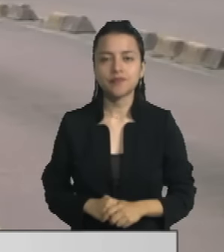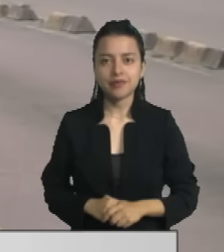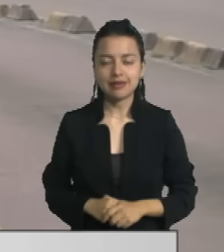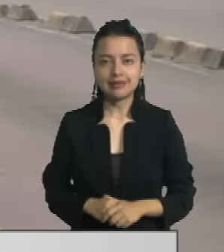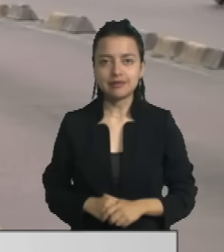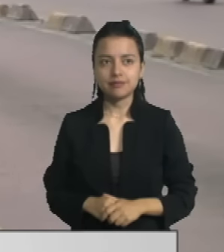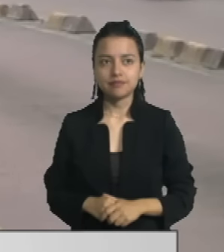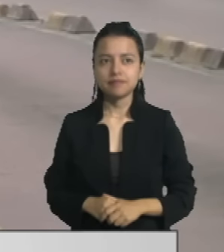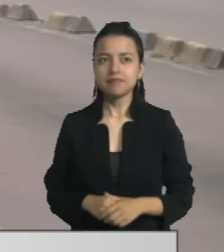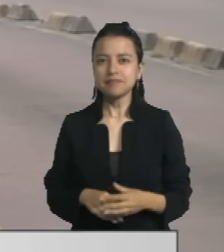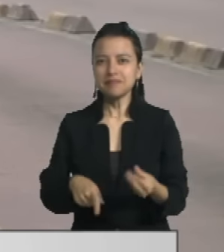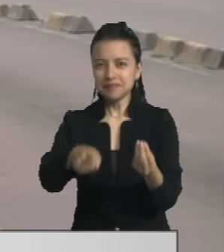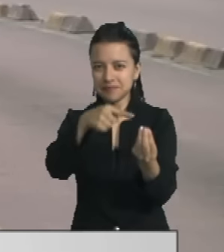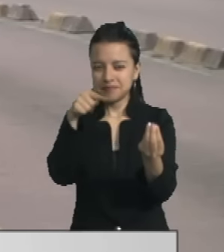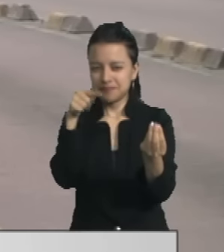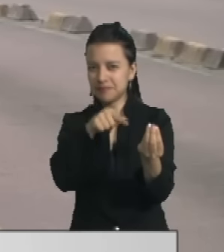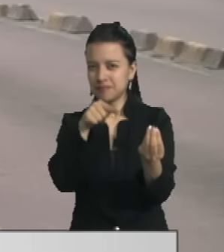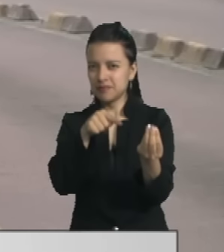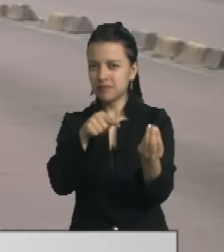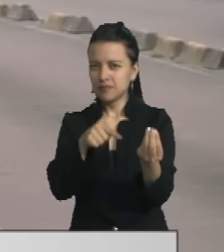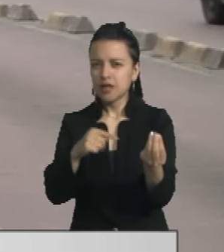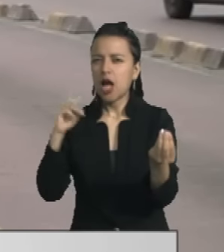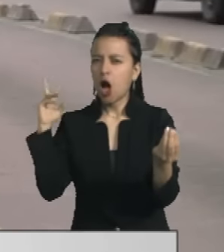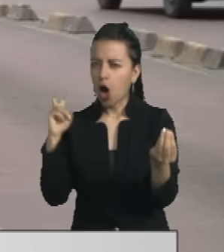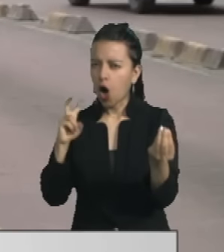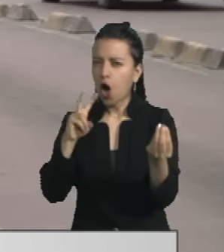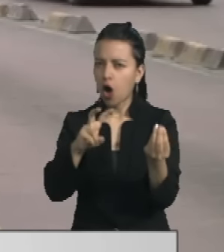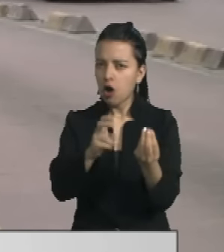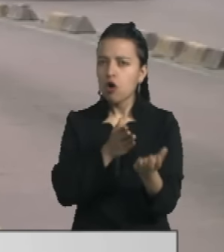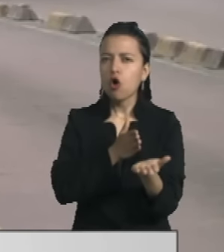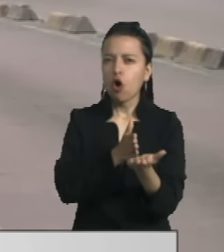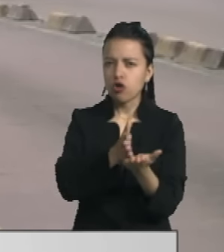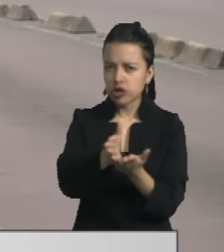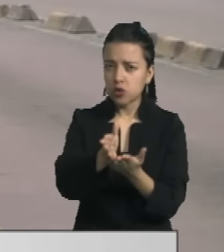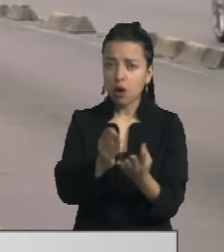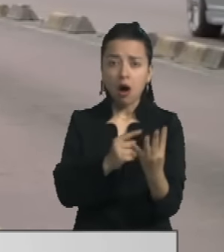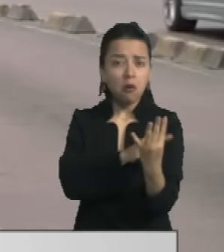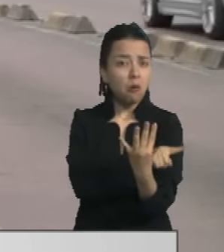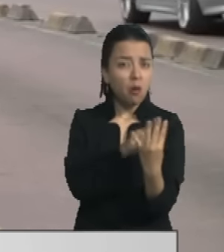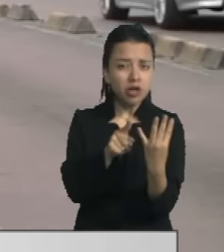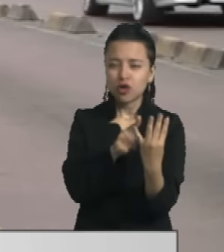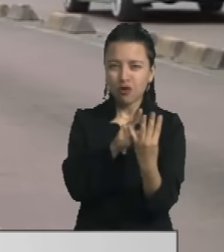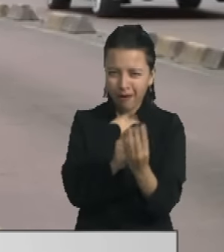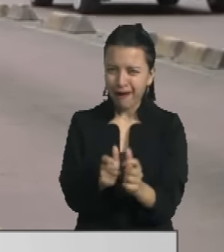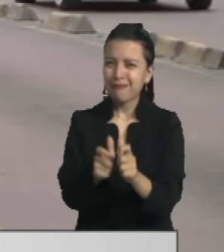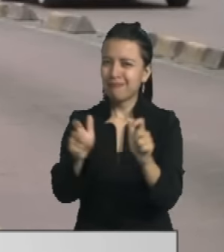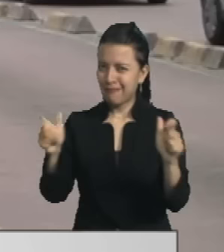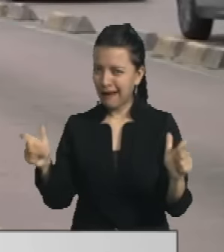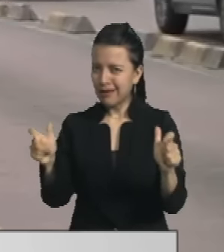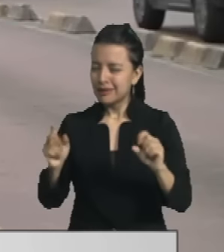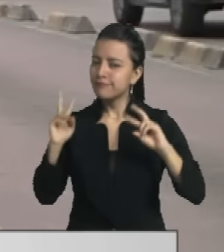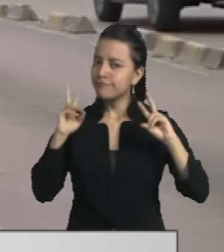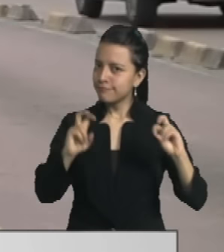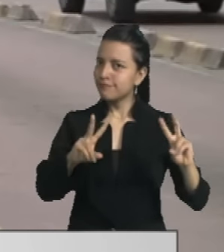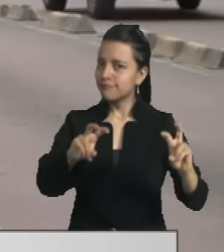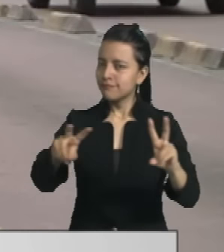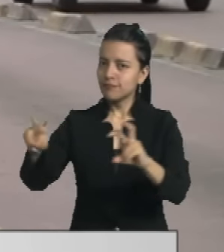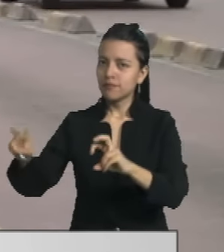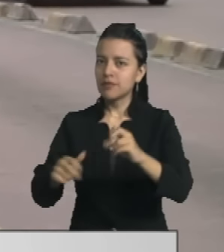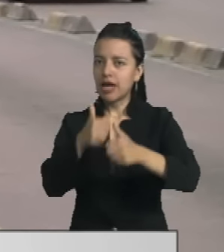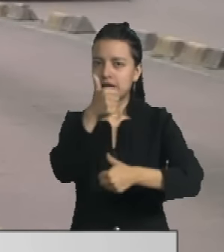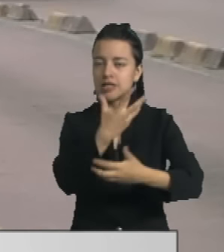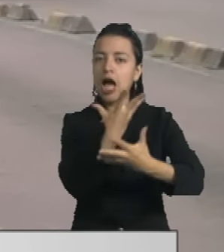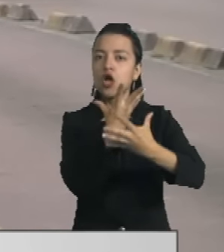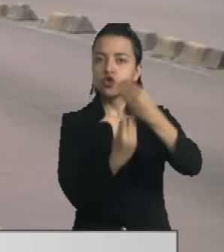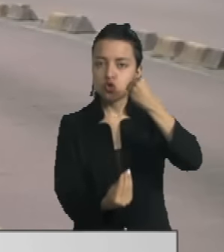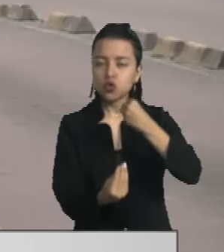frente a este caso las autoridades siguen las investigaciones teniendo en cuenta que habría más integrantes pertenecientes a esta subestructura